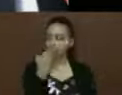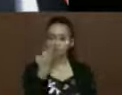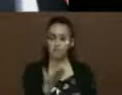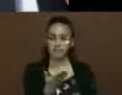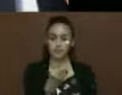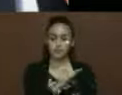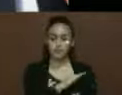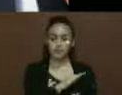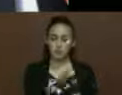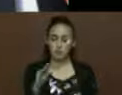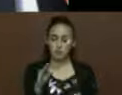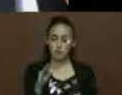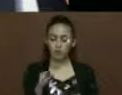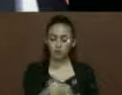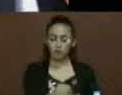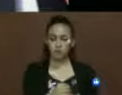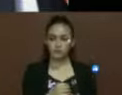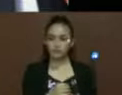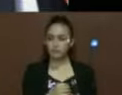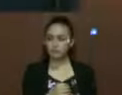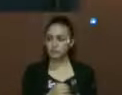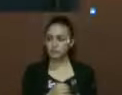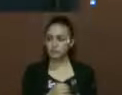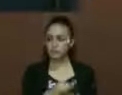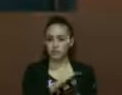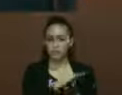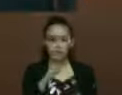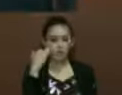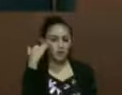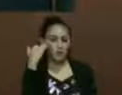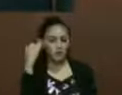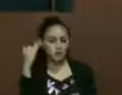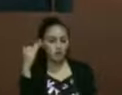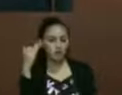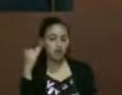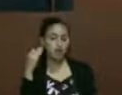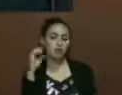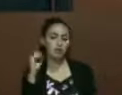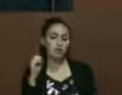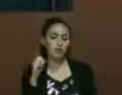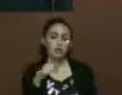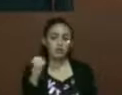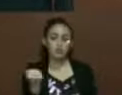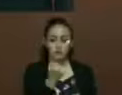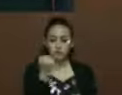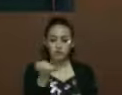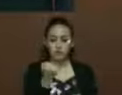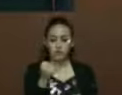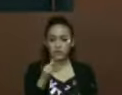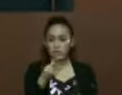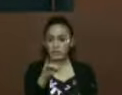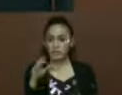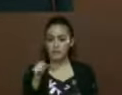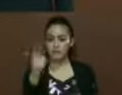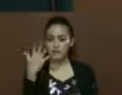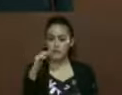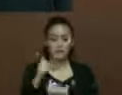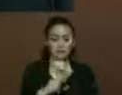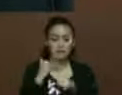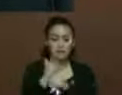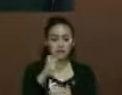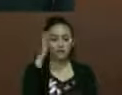que pueden ir pues una temporada, pero corren con suerte y les dan la visa por 10 años, casi a la